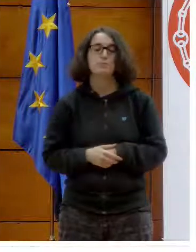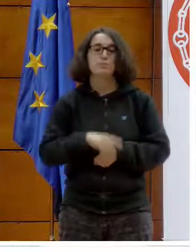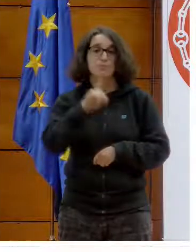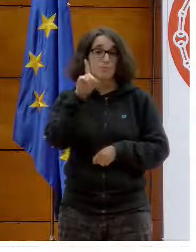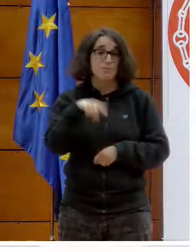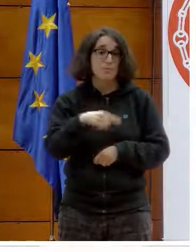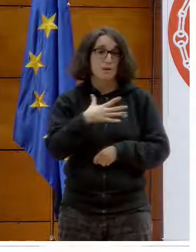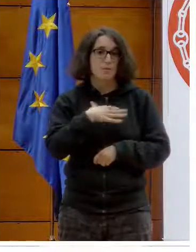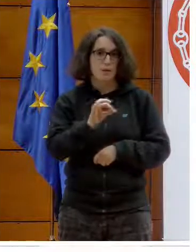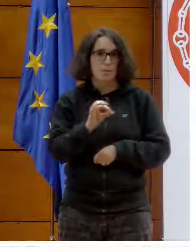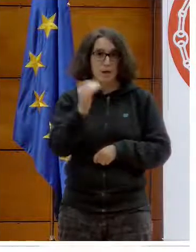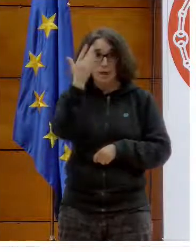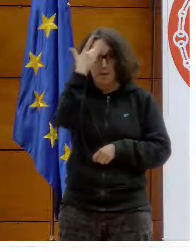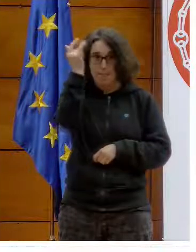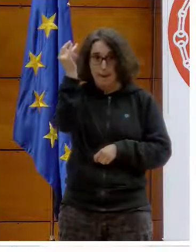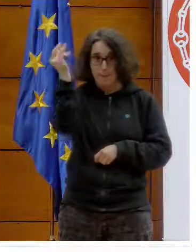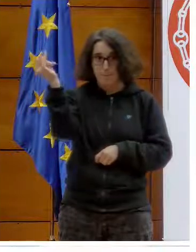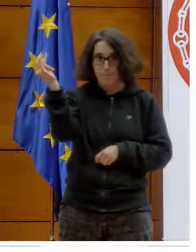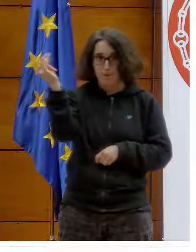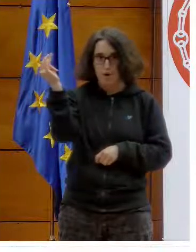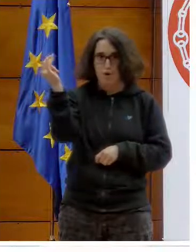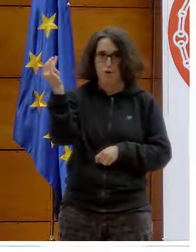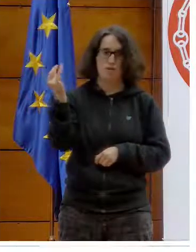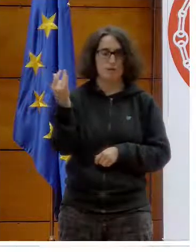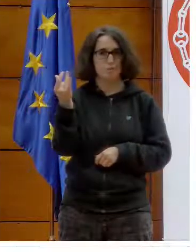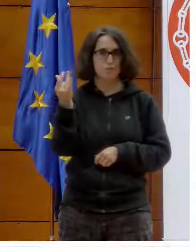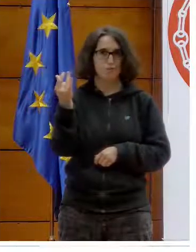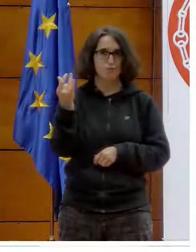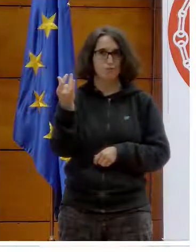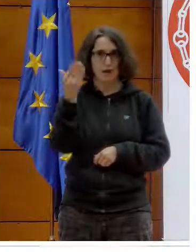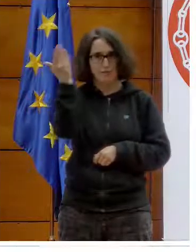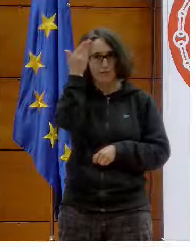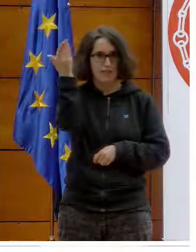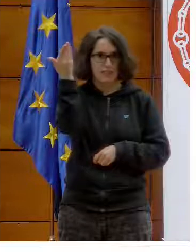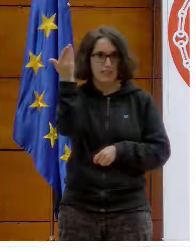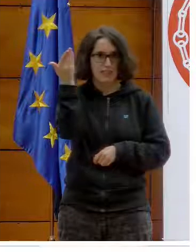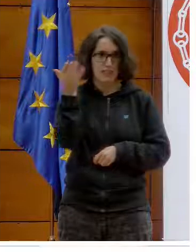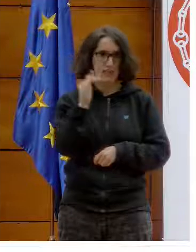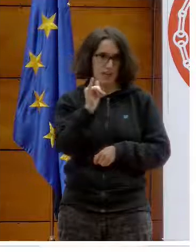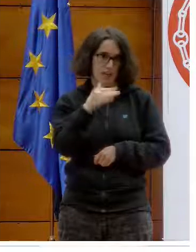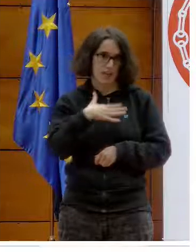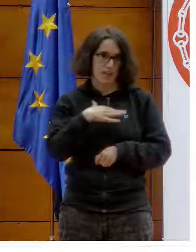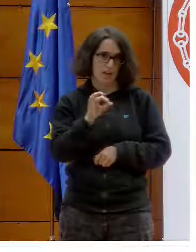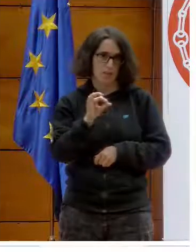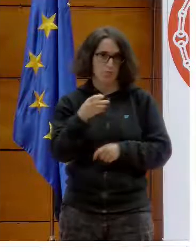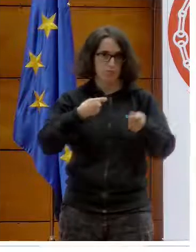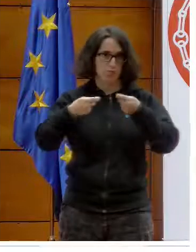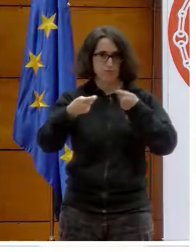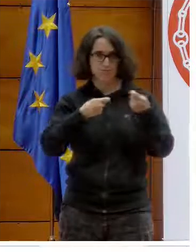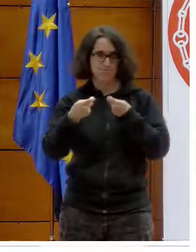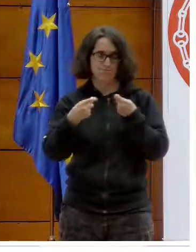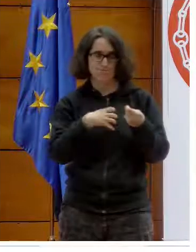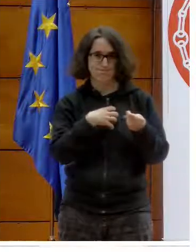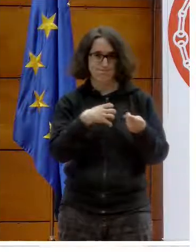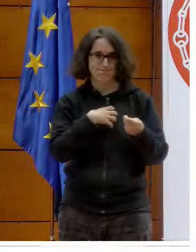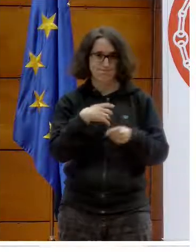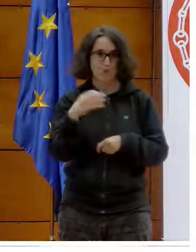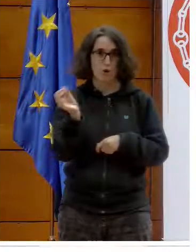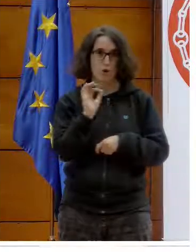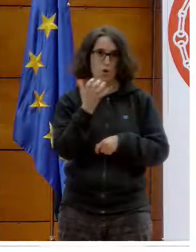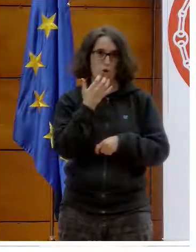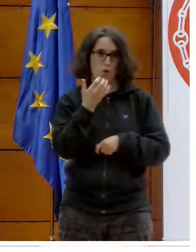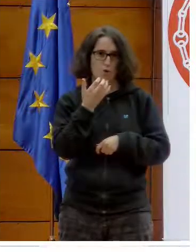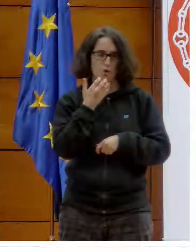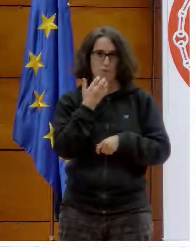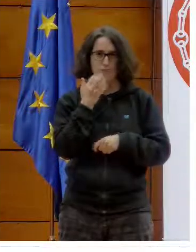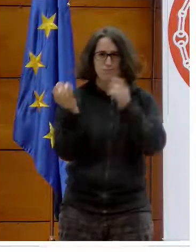severas de la memoria que nos impidan pues, recordar ese código de comunicación que va a ser prioritario, o nos impida recordar qué tarea estamos